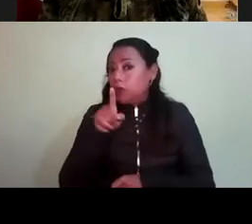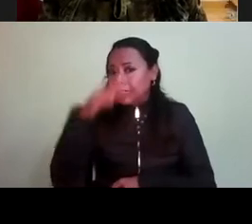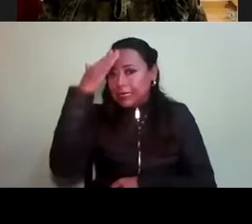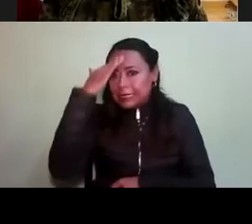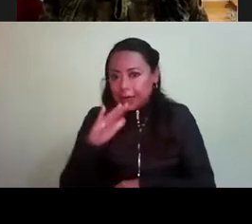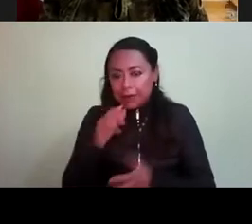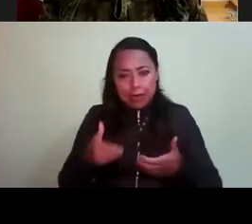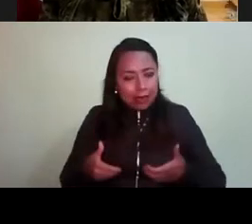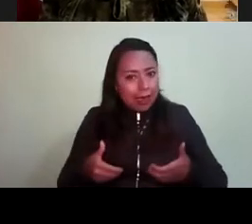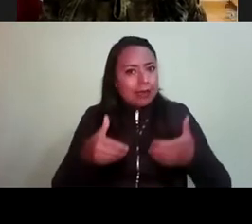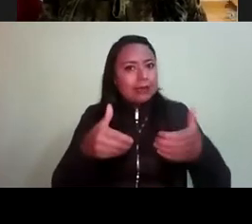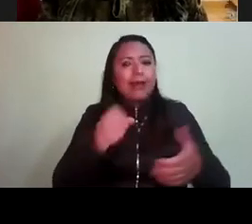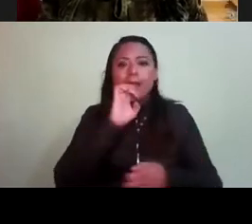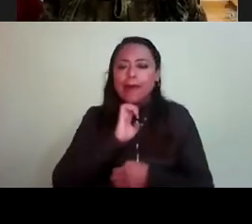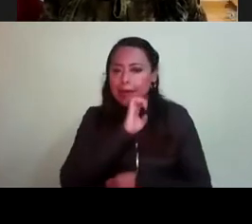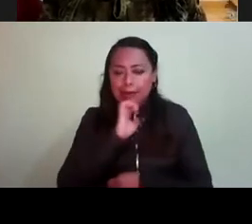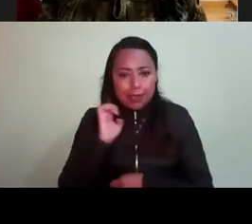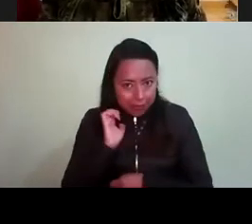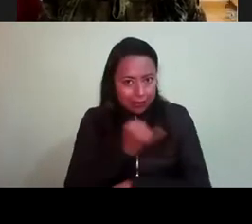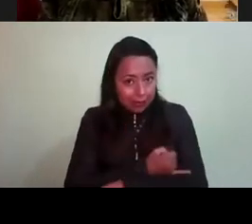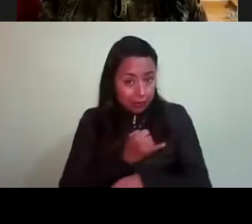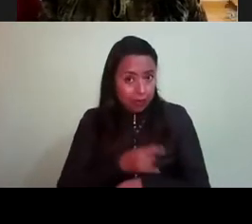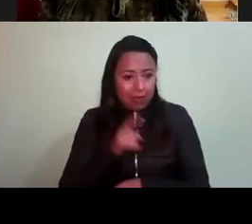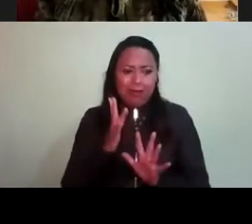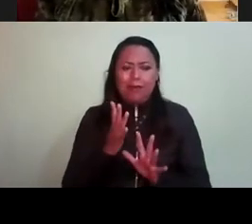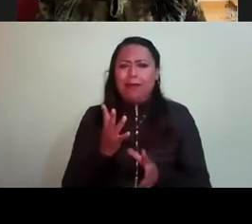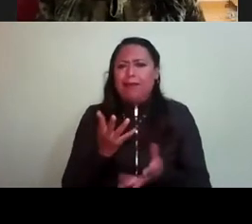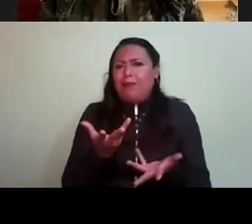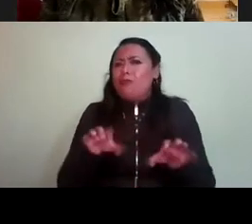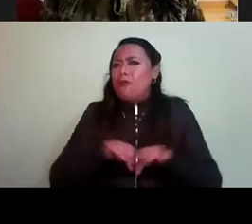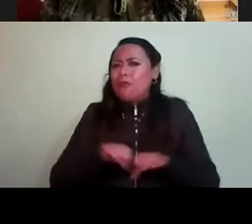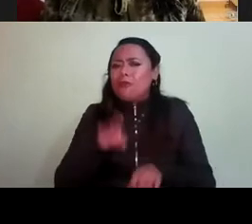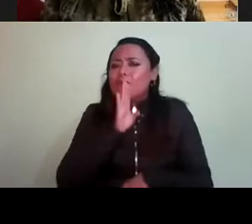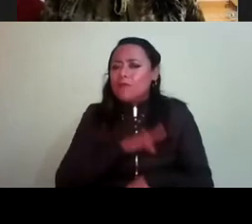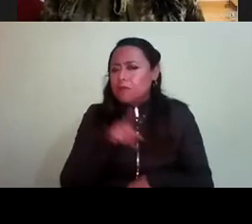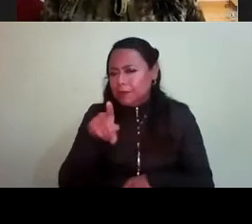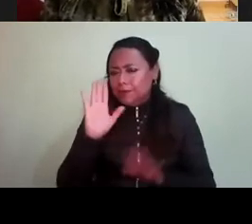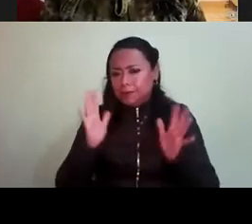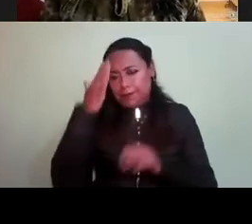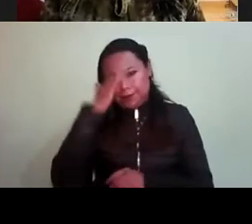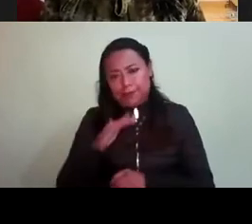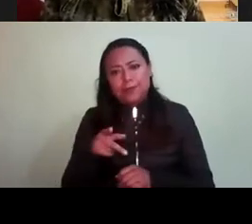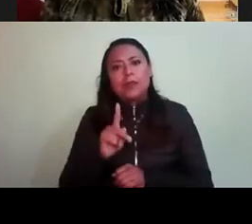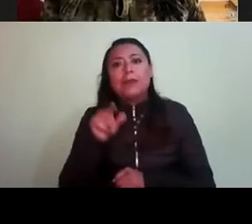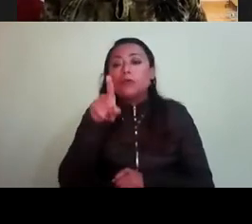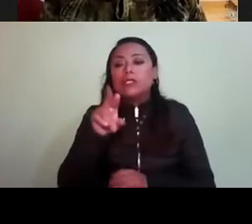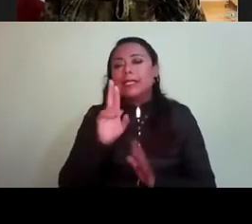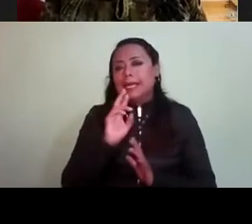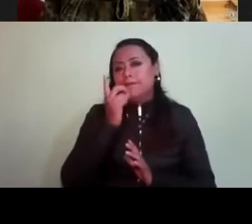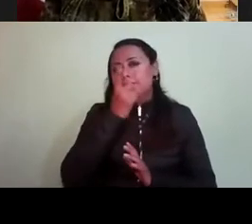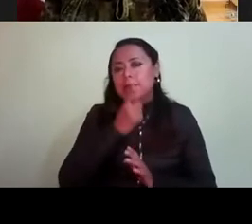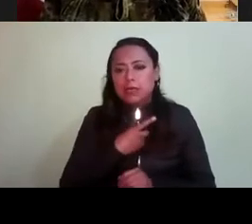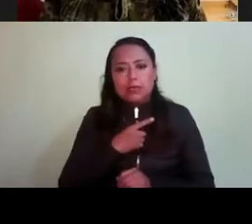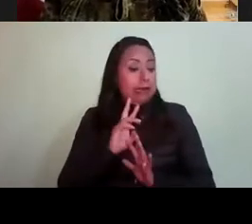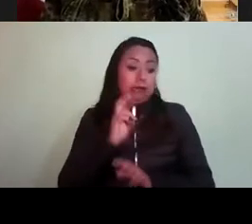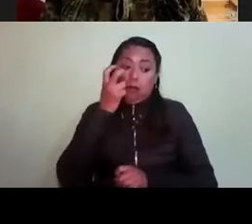de Iztapalapa, ya no hablar de las calles secundarias. Y si me contesta que es responsabilidad del